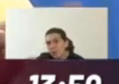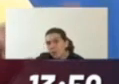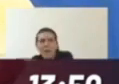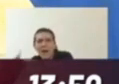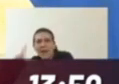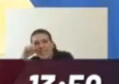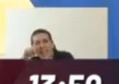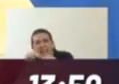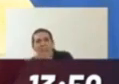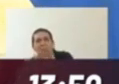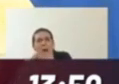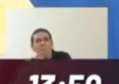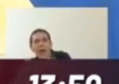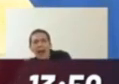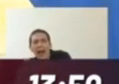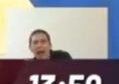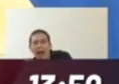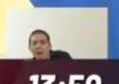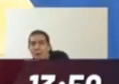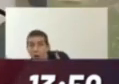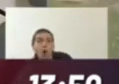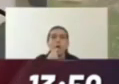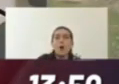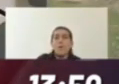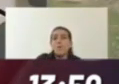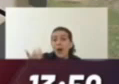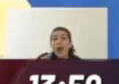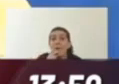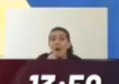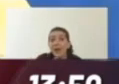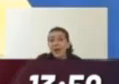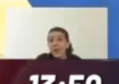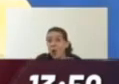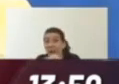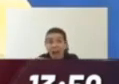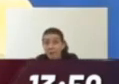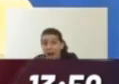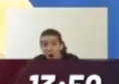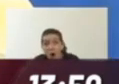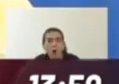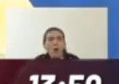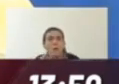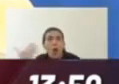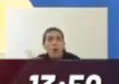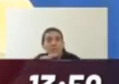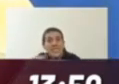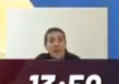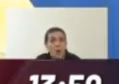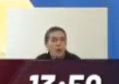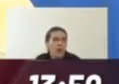de Buenos Aires estaría absolutamente estallada sin poder dar respuesta sanitaria